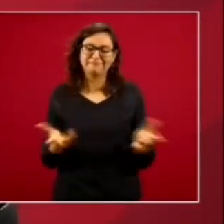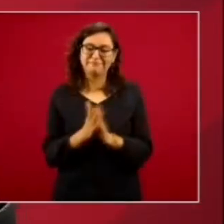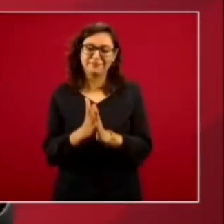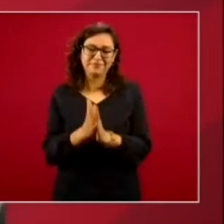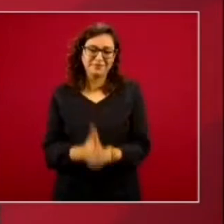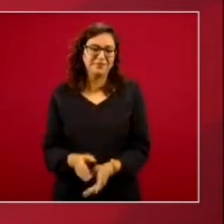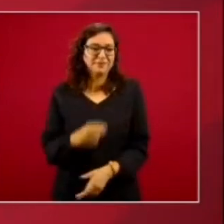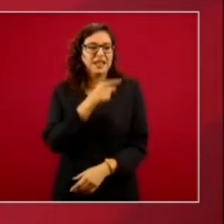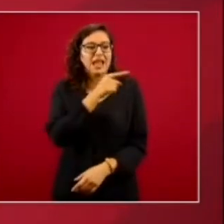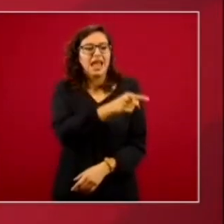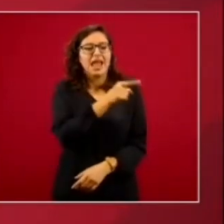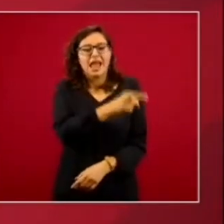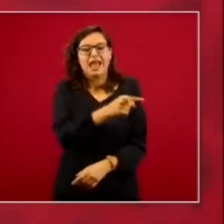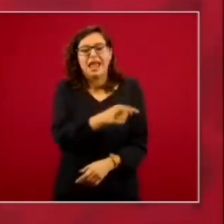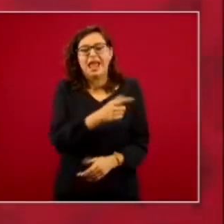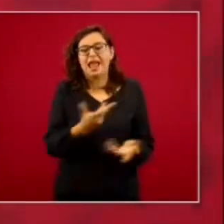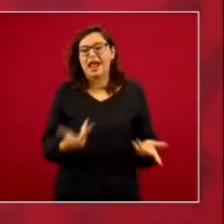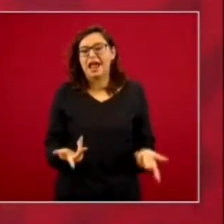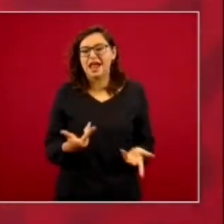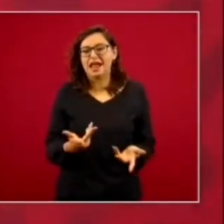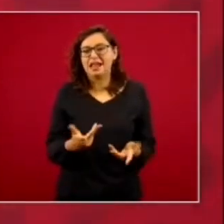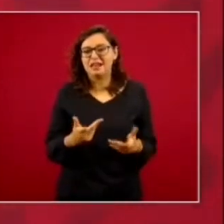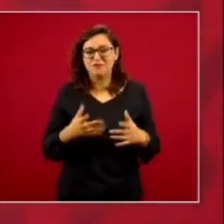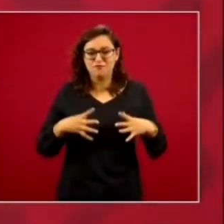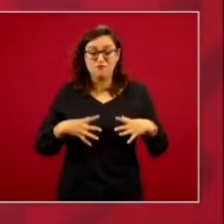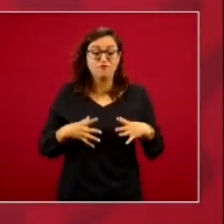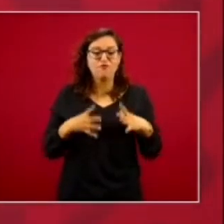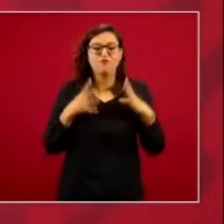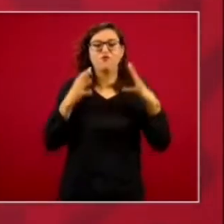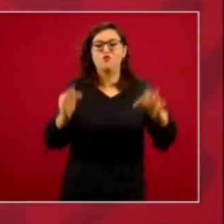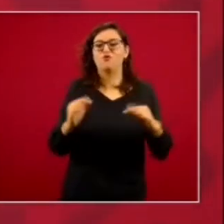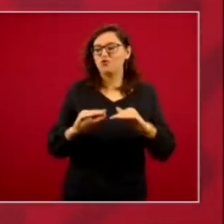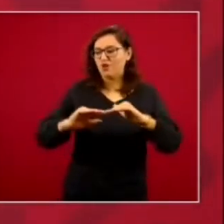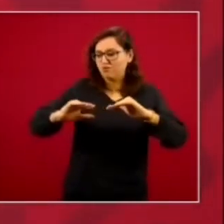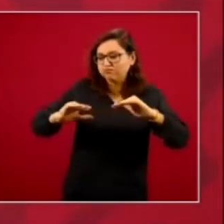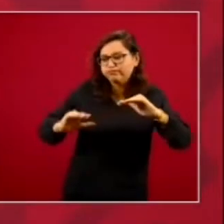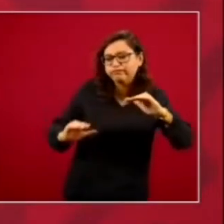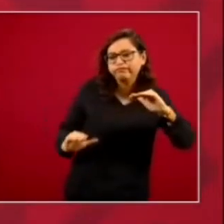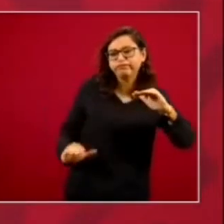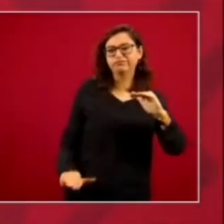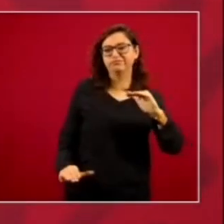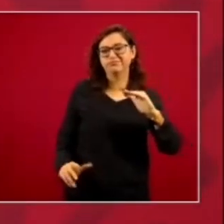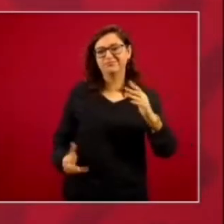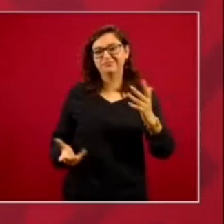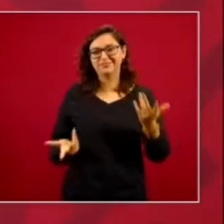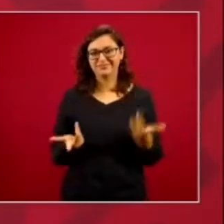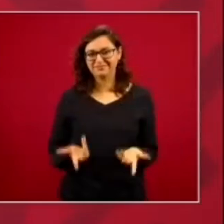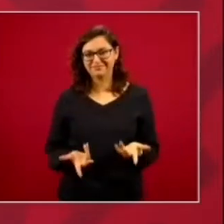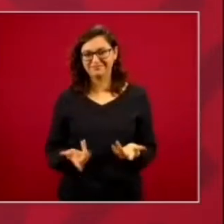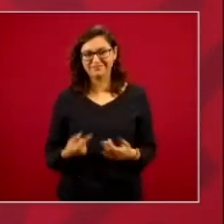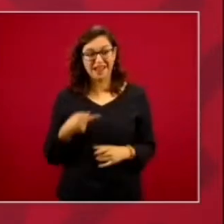es el padre de la desigualdad moderna, fue el que inició